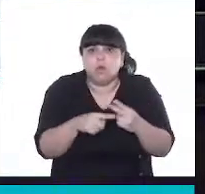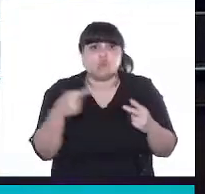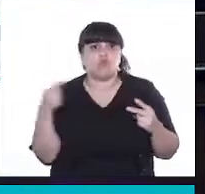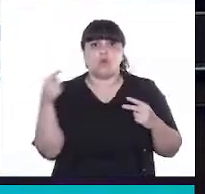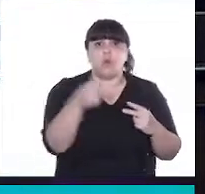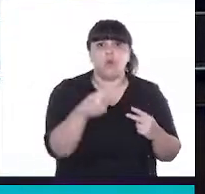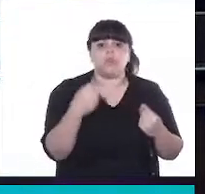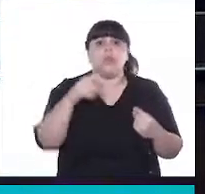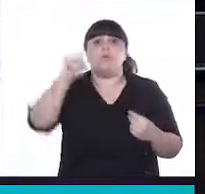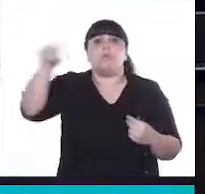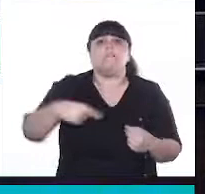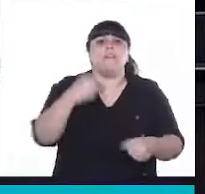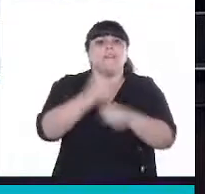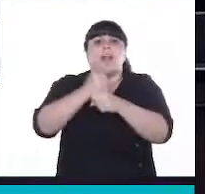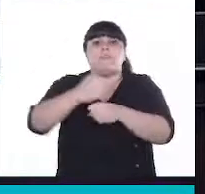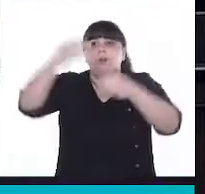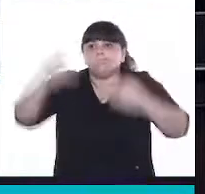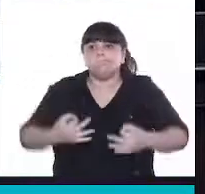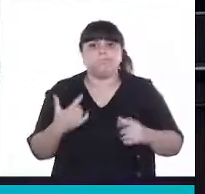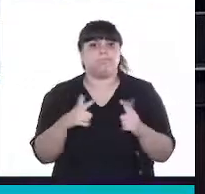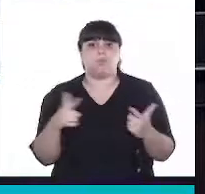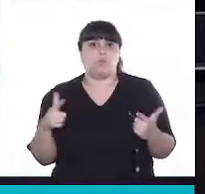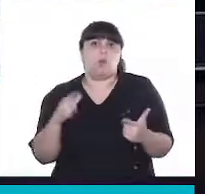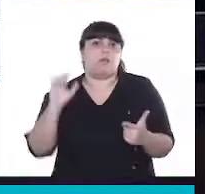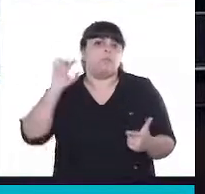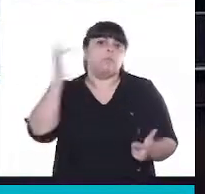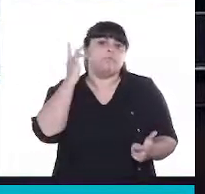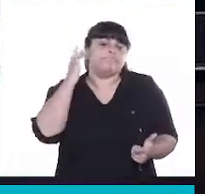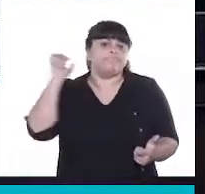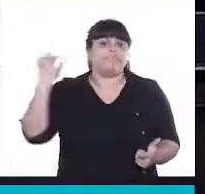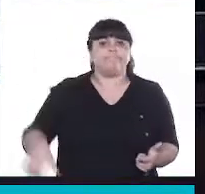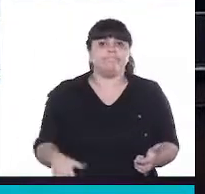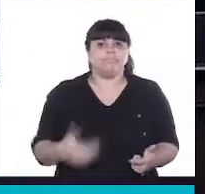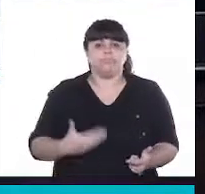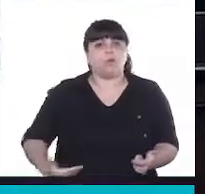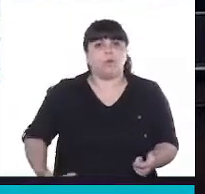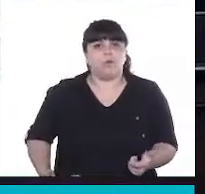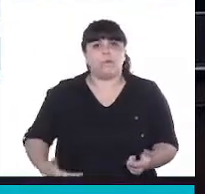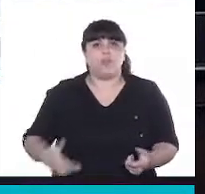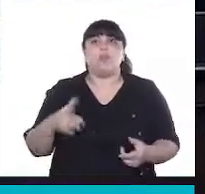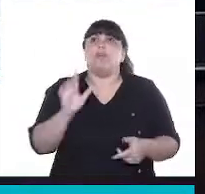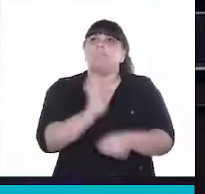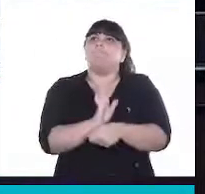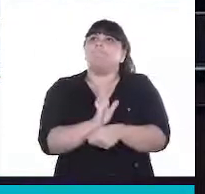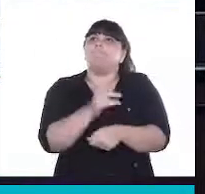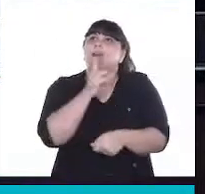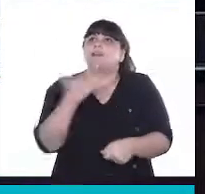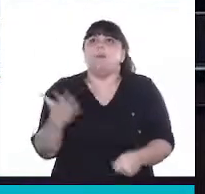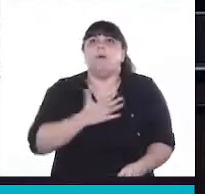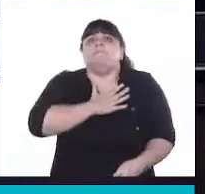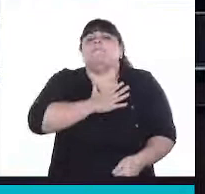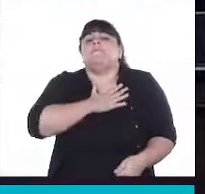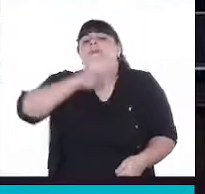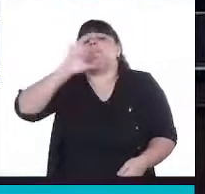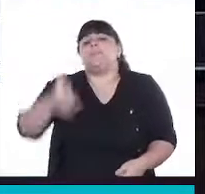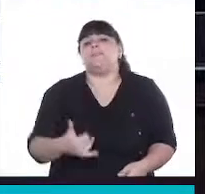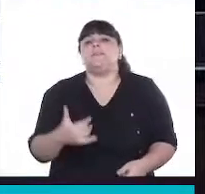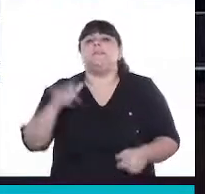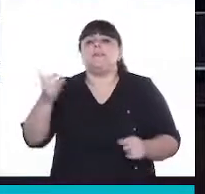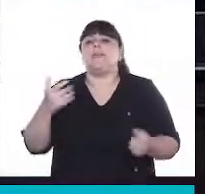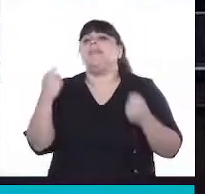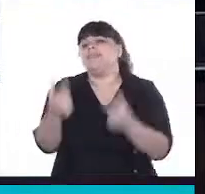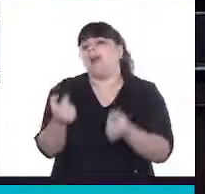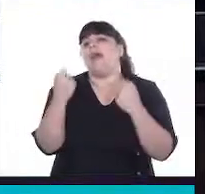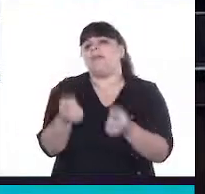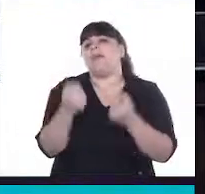produce por impericia y sobre todo y esto es lo preocupante por un amor al garantismo zafaron ya no que